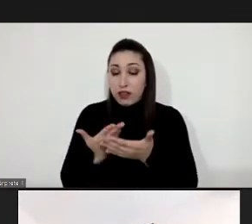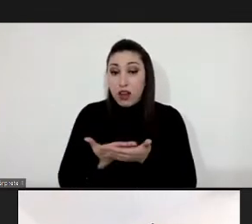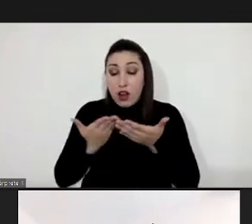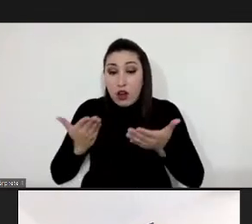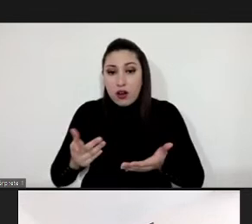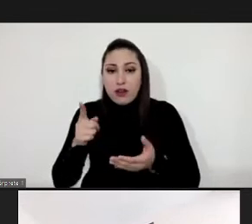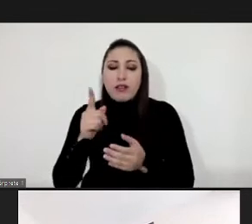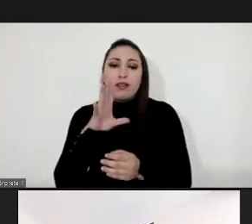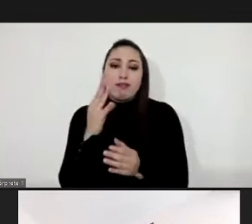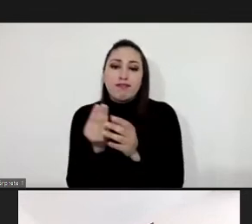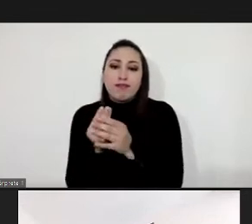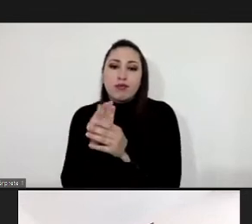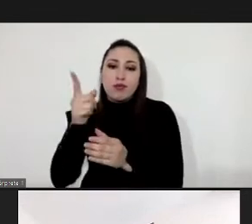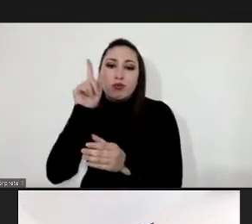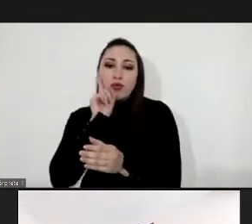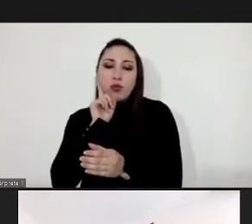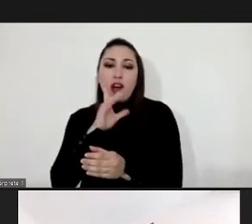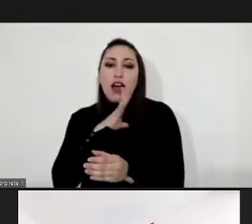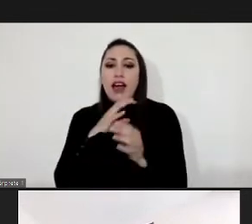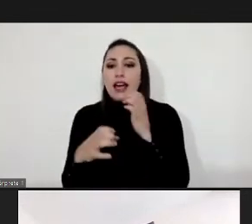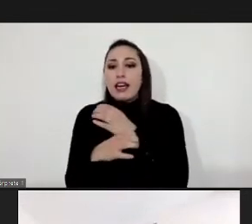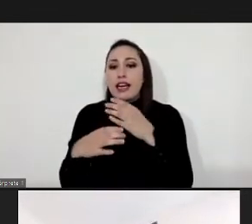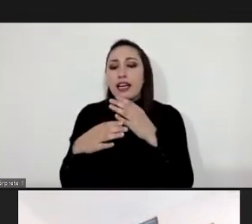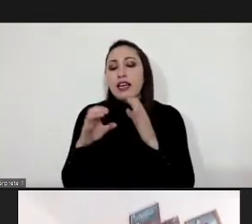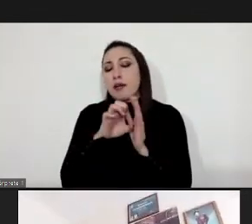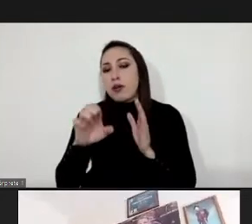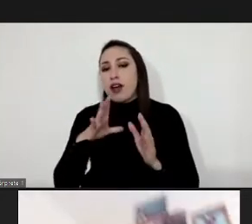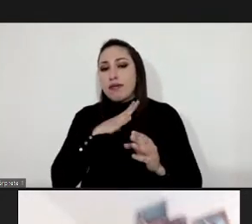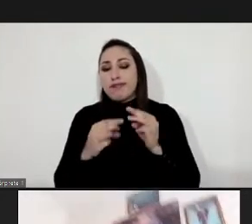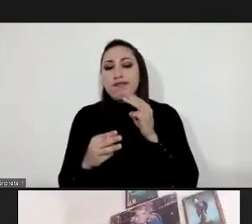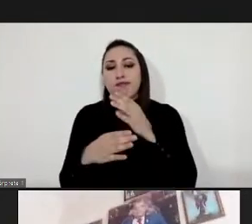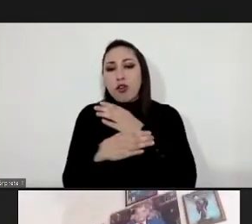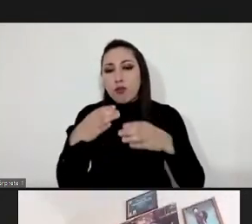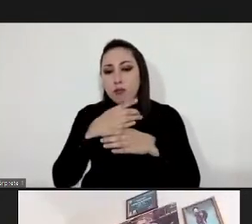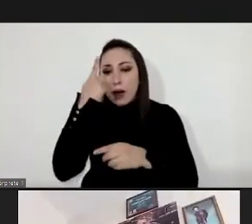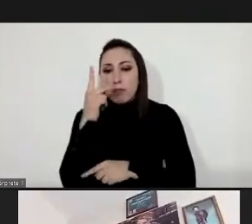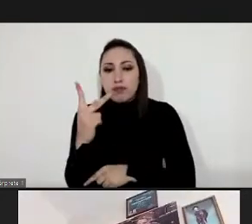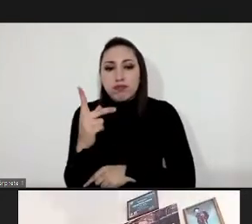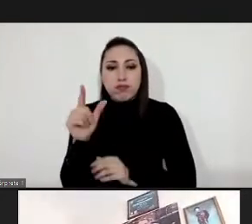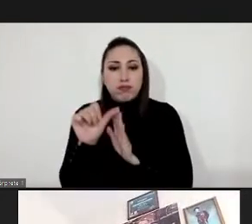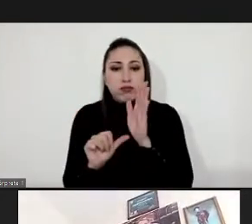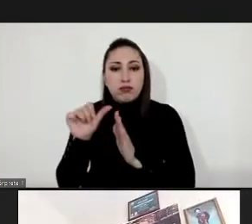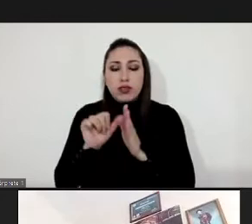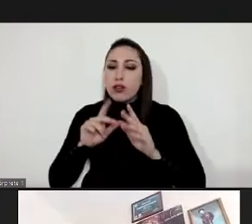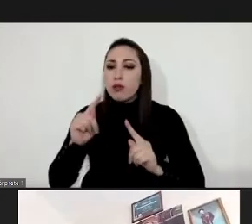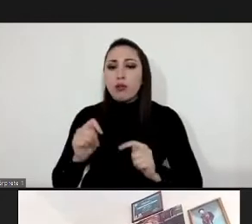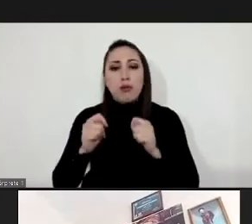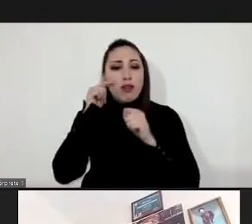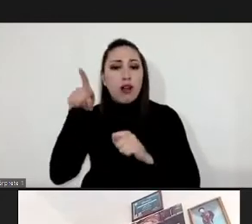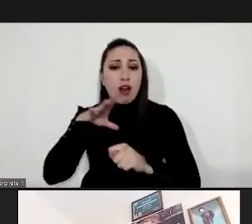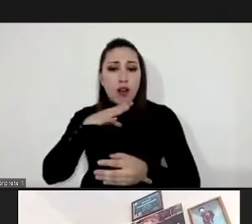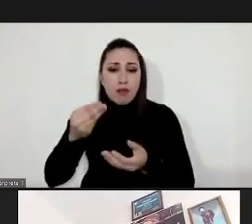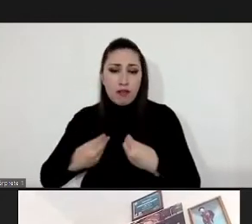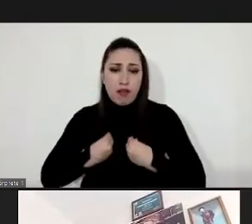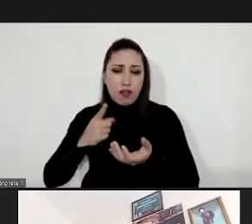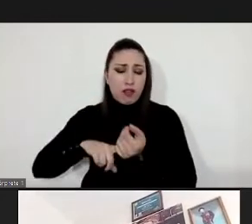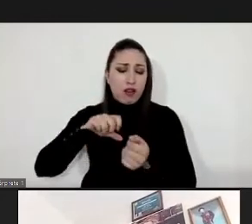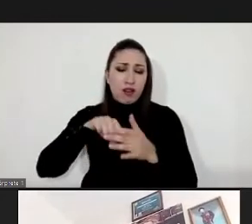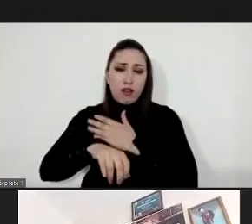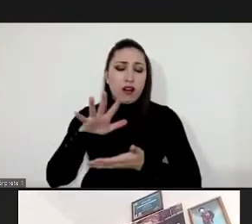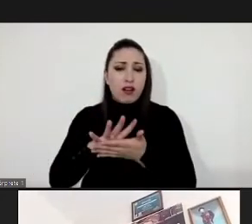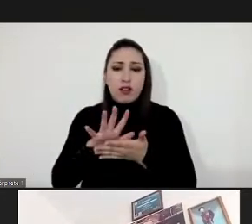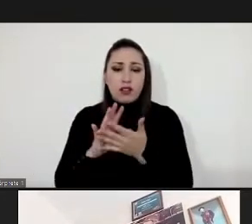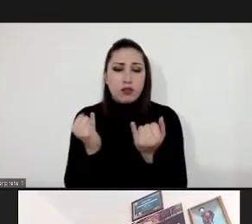elementos diferentes, como son productos de higiene menstrual, independientemente de su situación legal. No se puede diferenciar